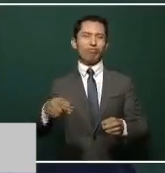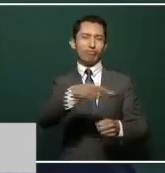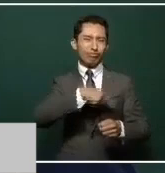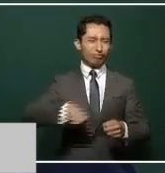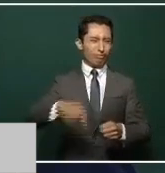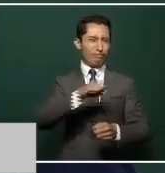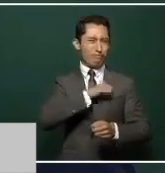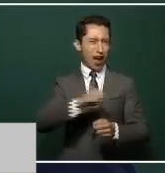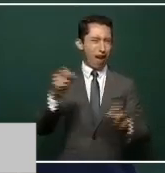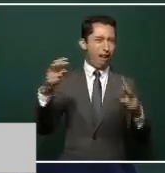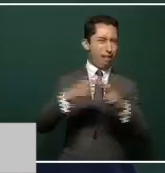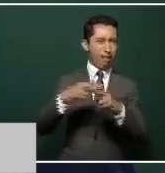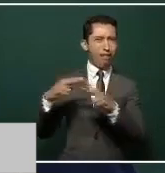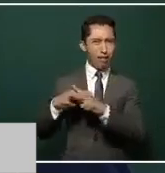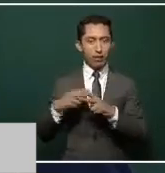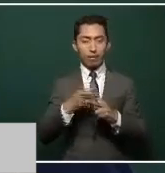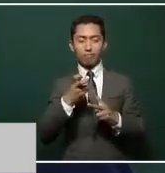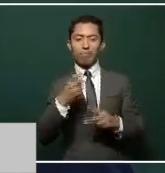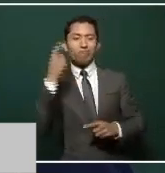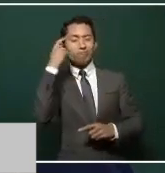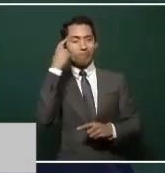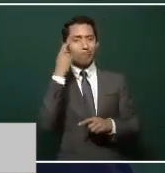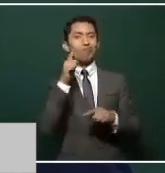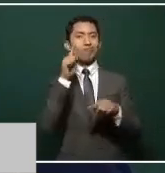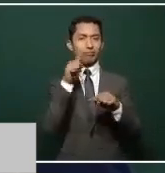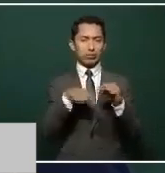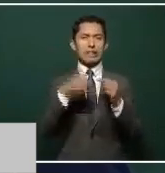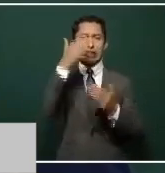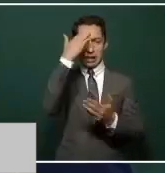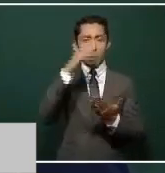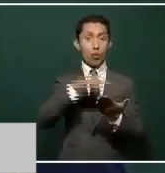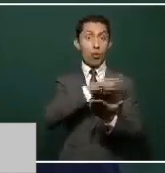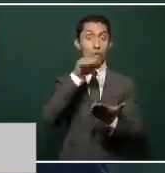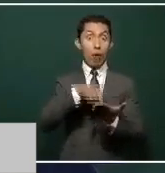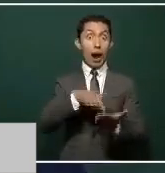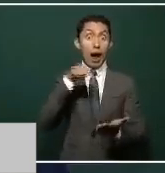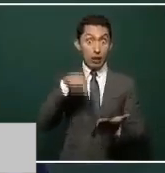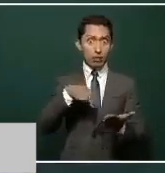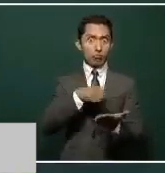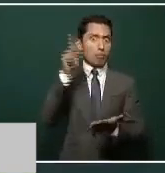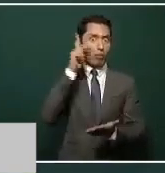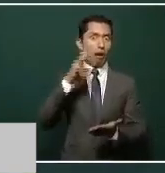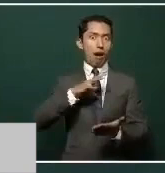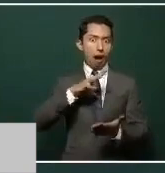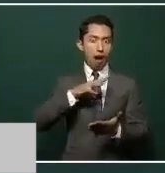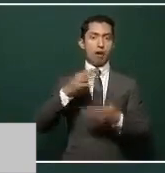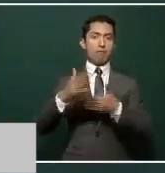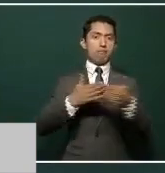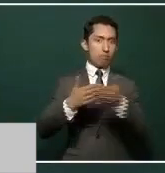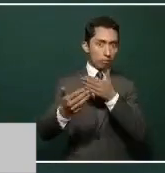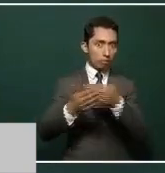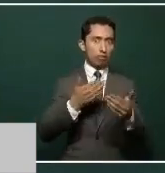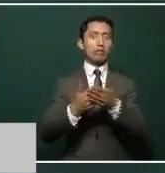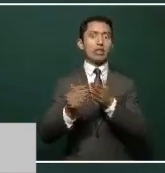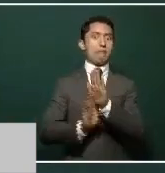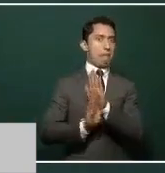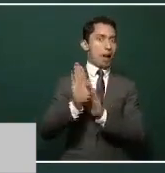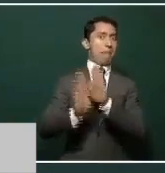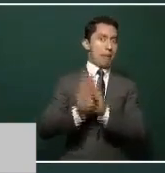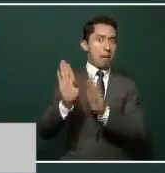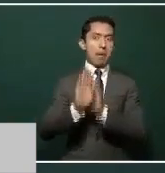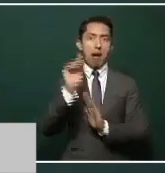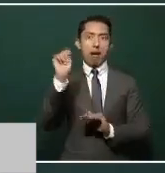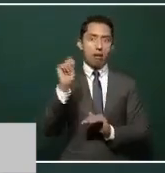El día de hoy el presidente realizó la reunión de seguridad en Pachuca Hidalgo, en el nuevo Centro de Comando, Control, Cómputo, Comunicaciones